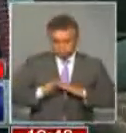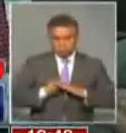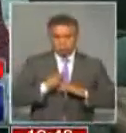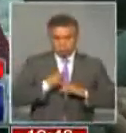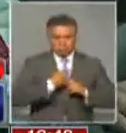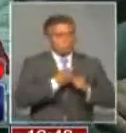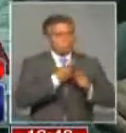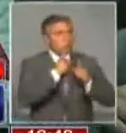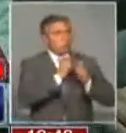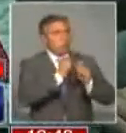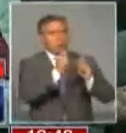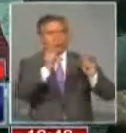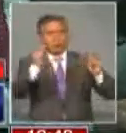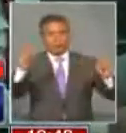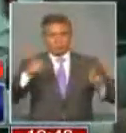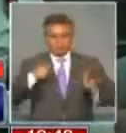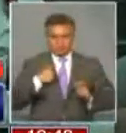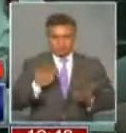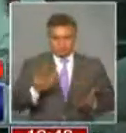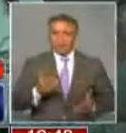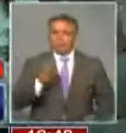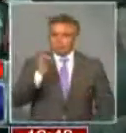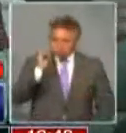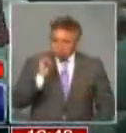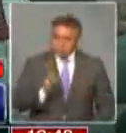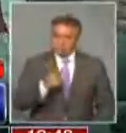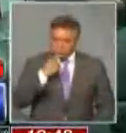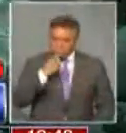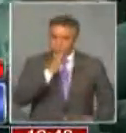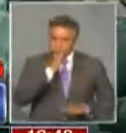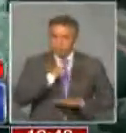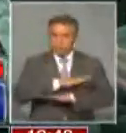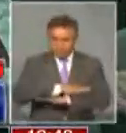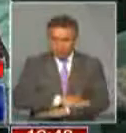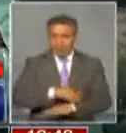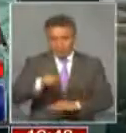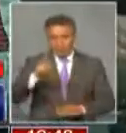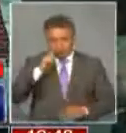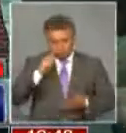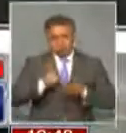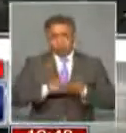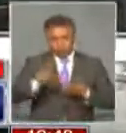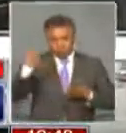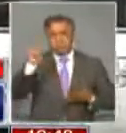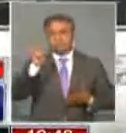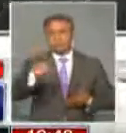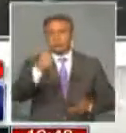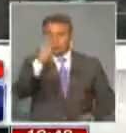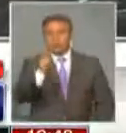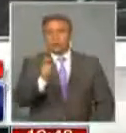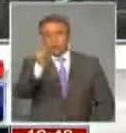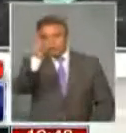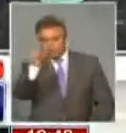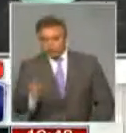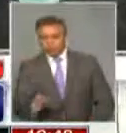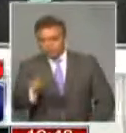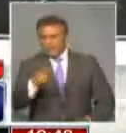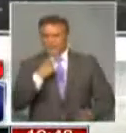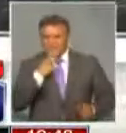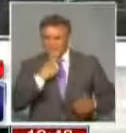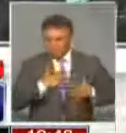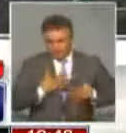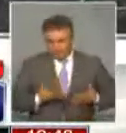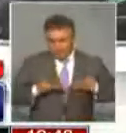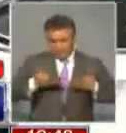del caso. Y yo creo que esa humildad y es un reconocimiento no solo a una persona que ha dado su vida por el